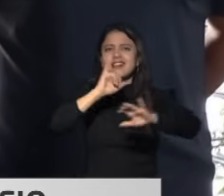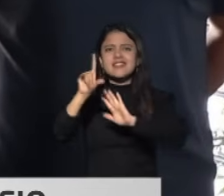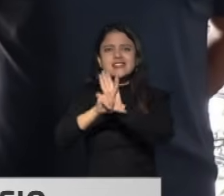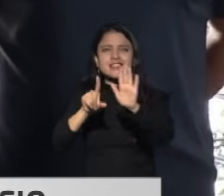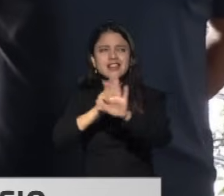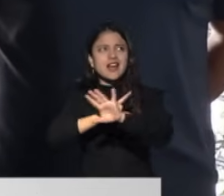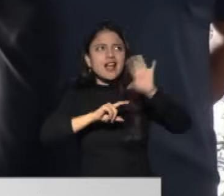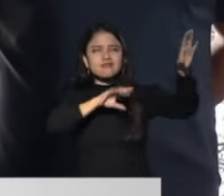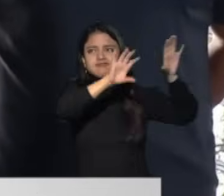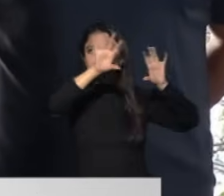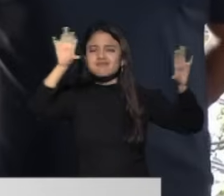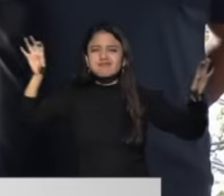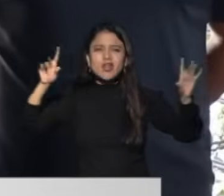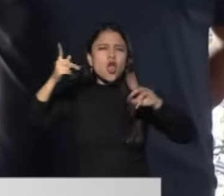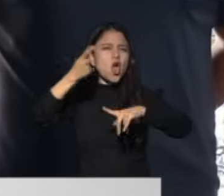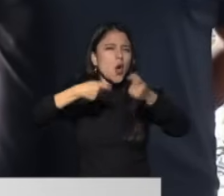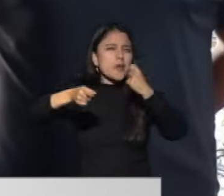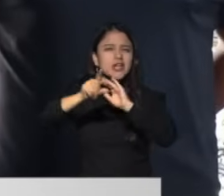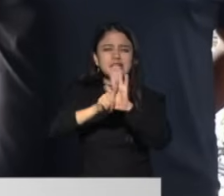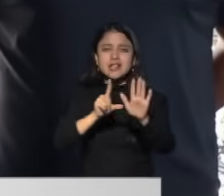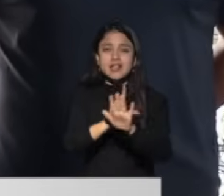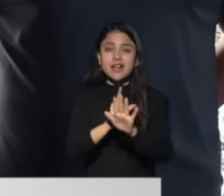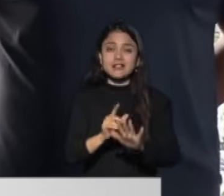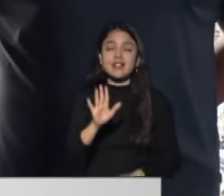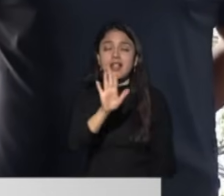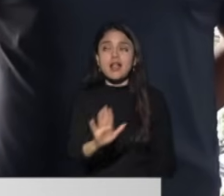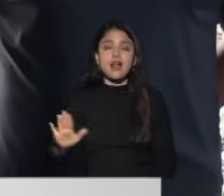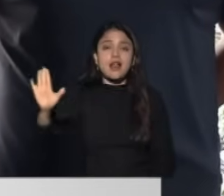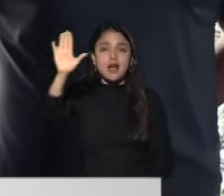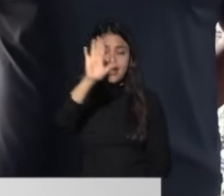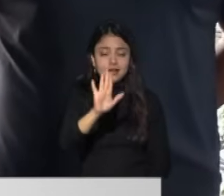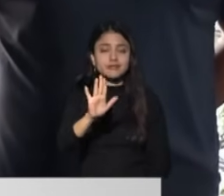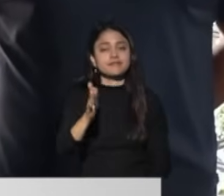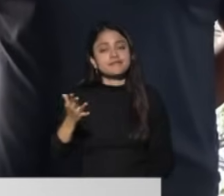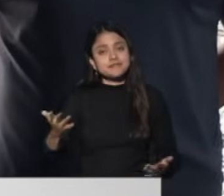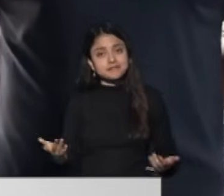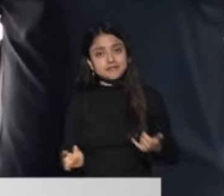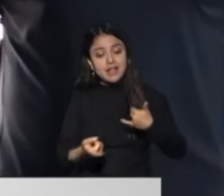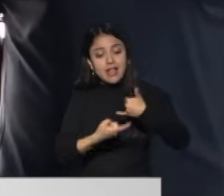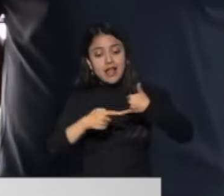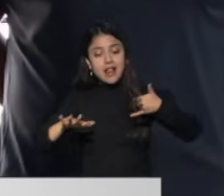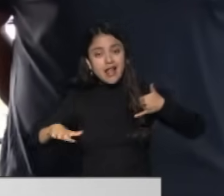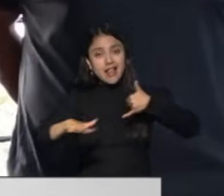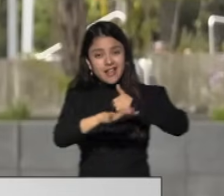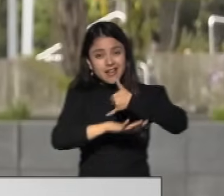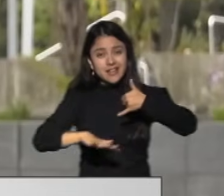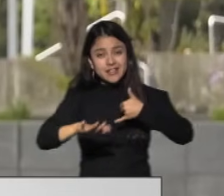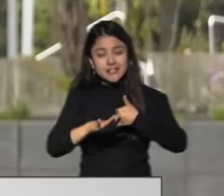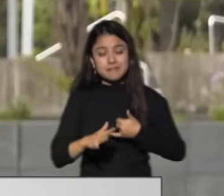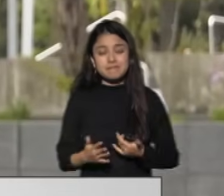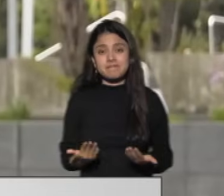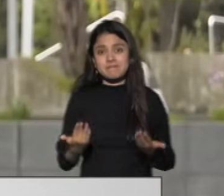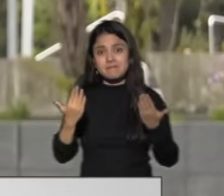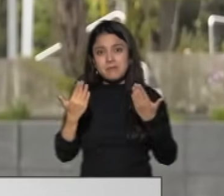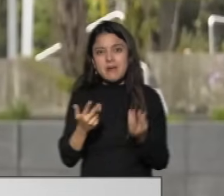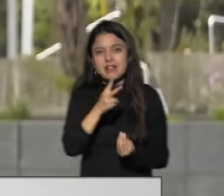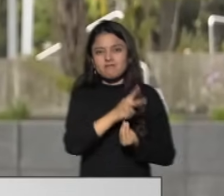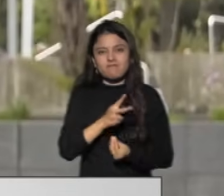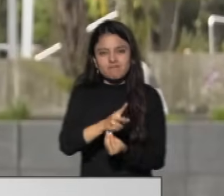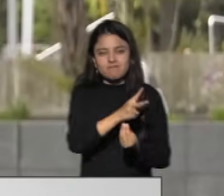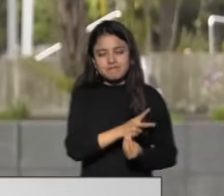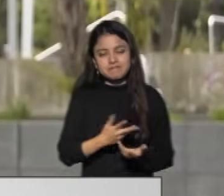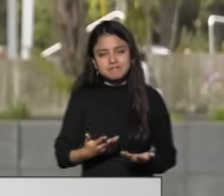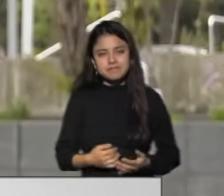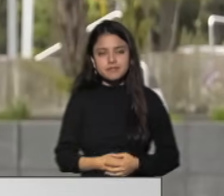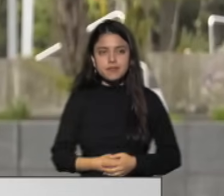las economías ilegales en el departamento y que obviamente pues beneficia a estas organizaciones al margen de la ley. Este